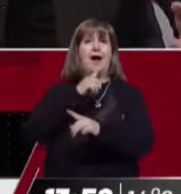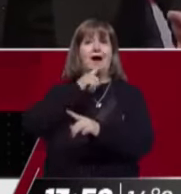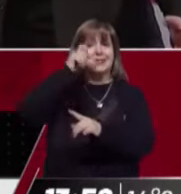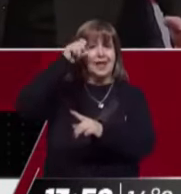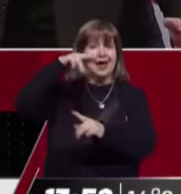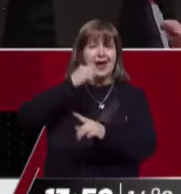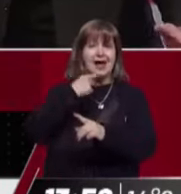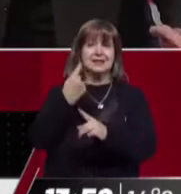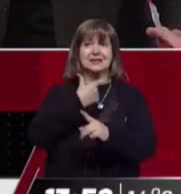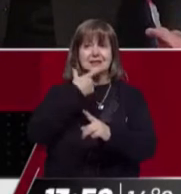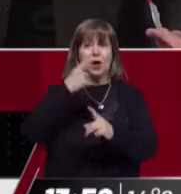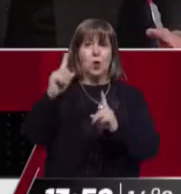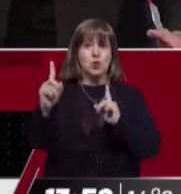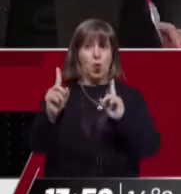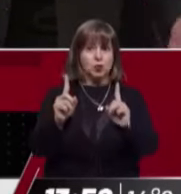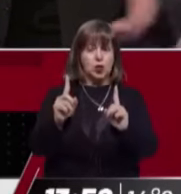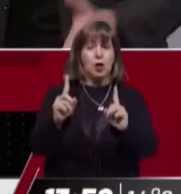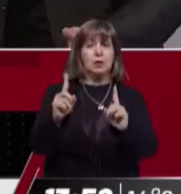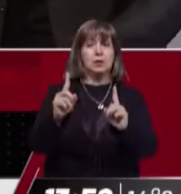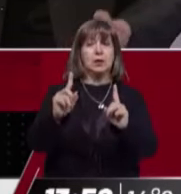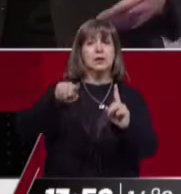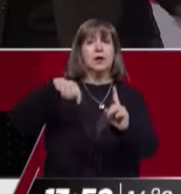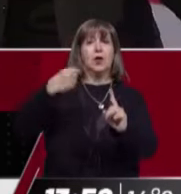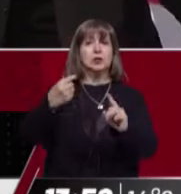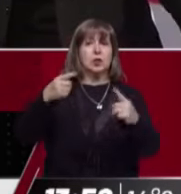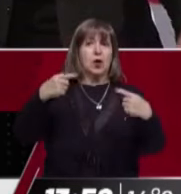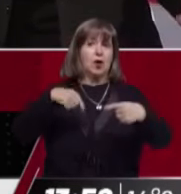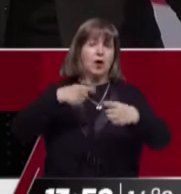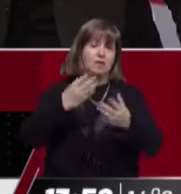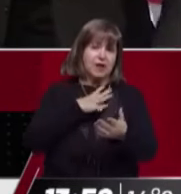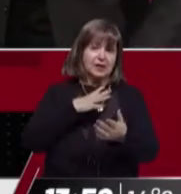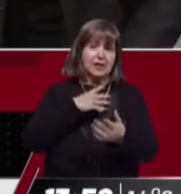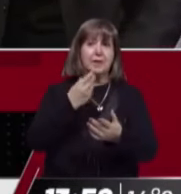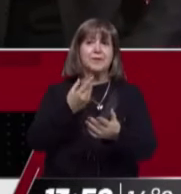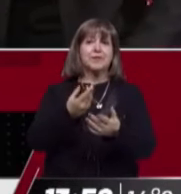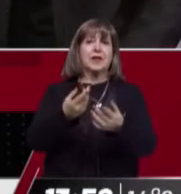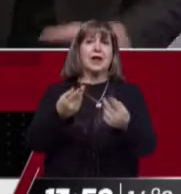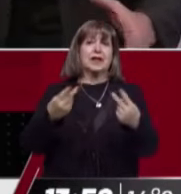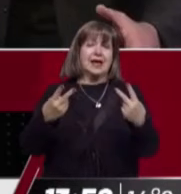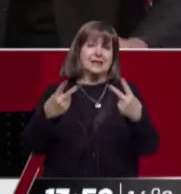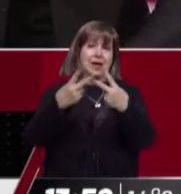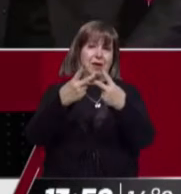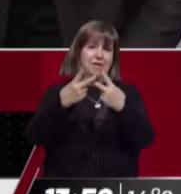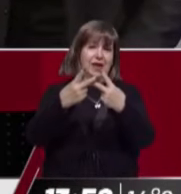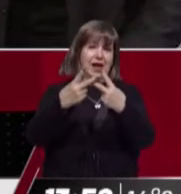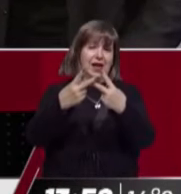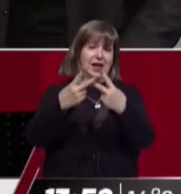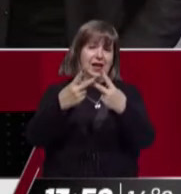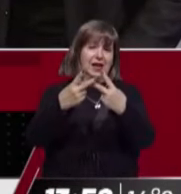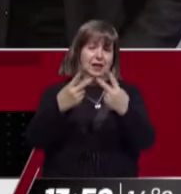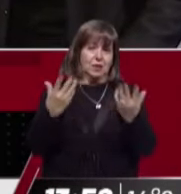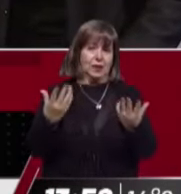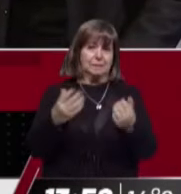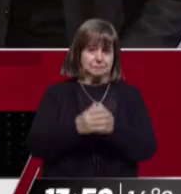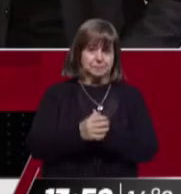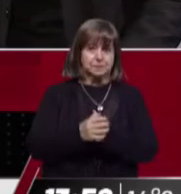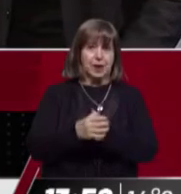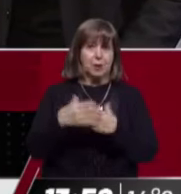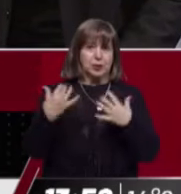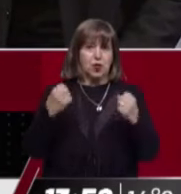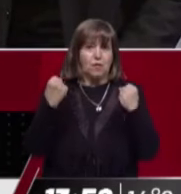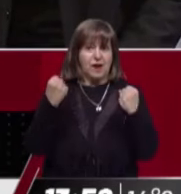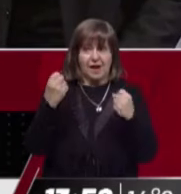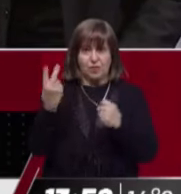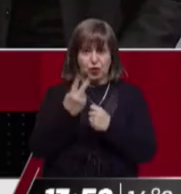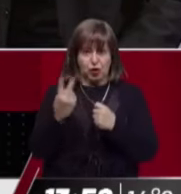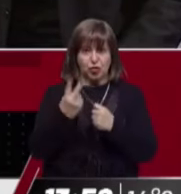eso habrá tercer encuentro para dirimir quién se mete con la última plaza en semifinales, en lo deportivo. Bien, eso la